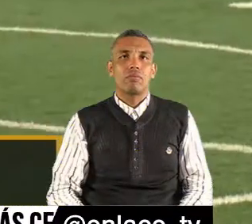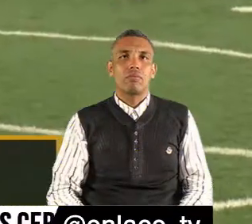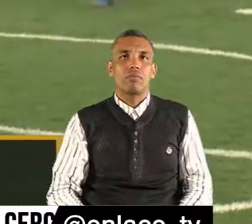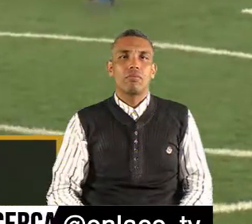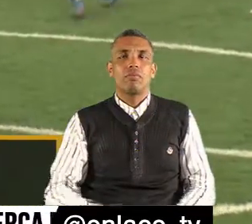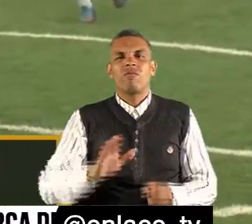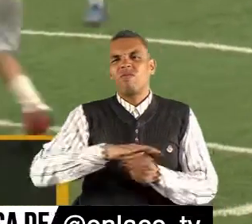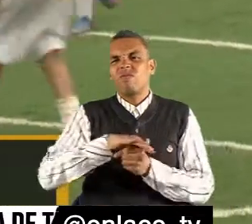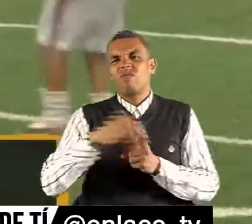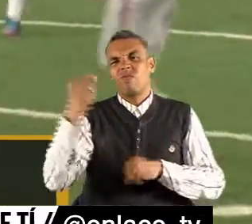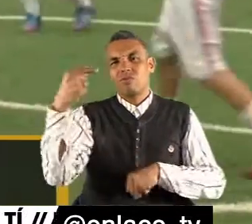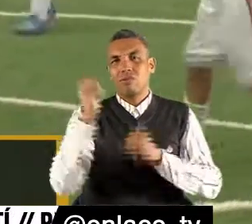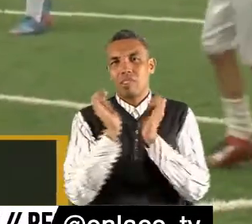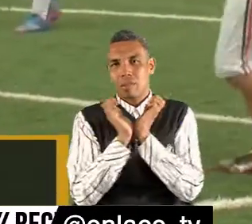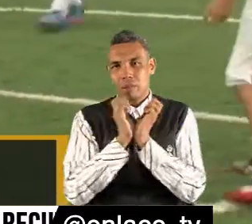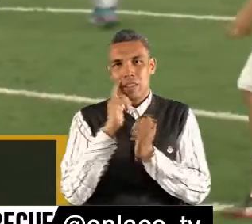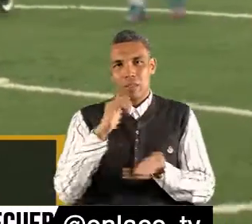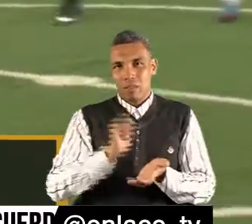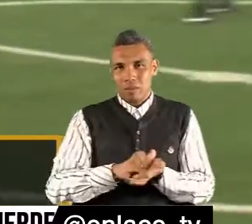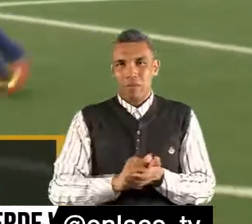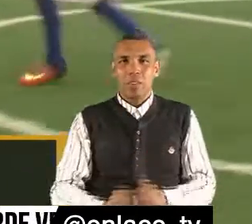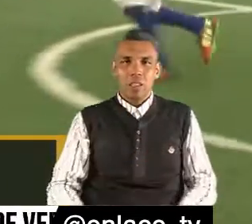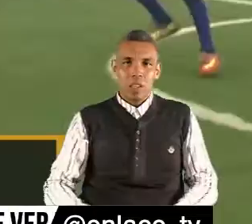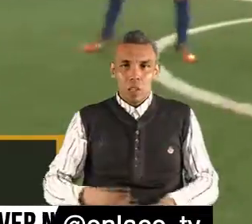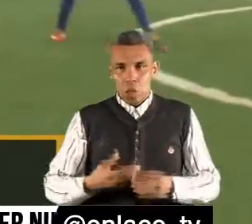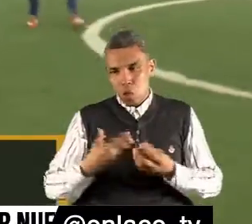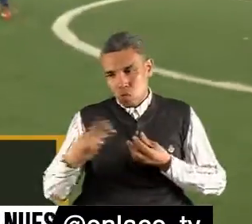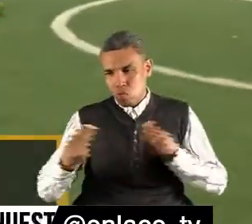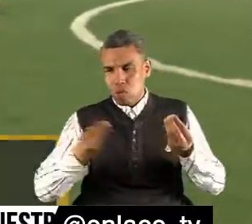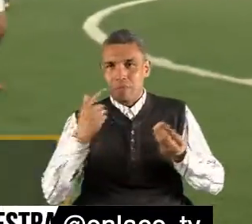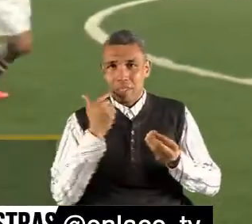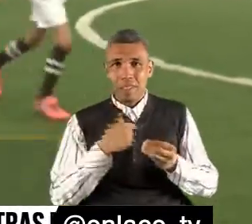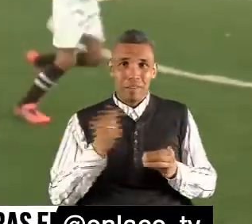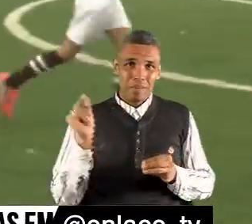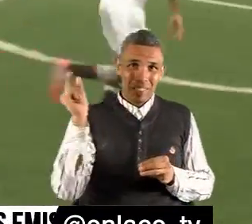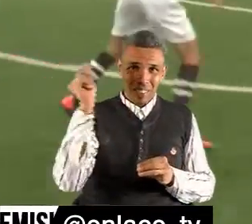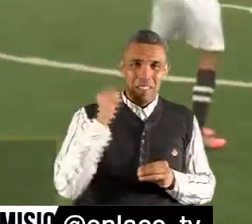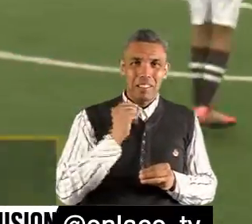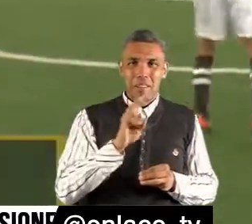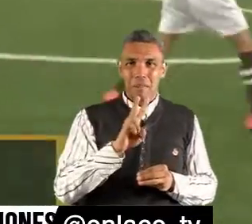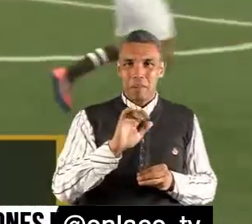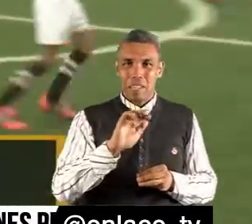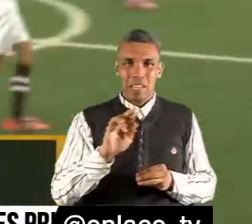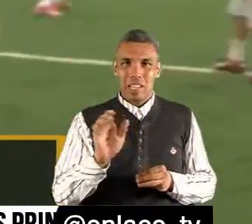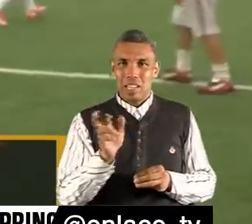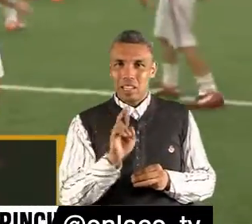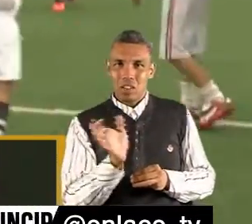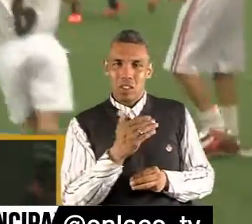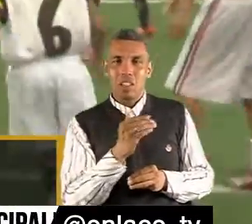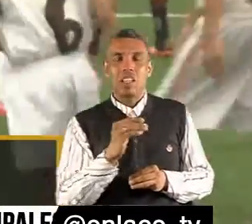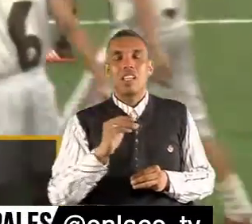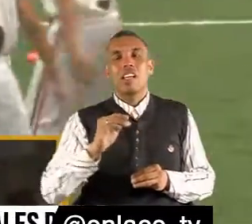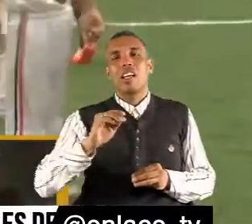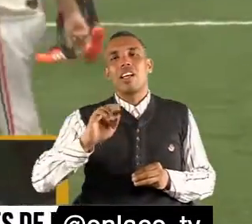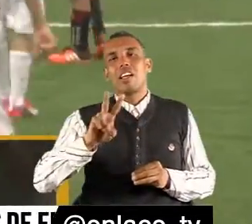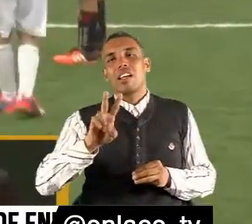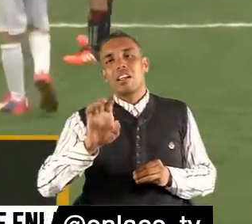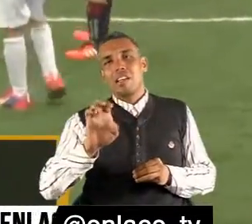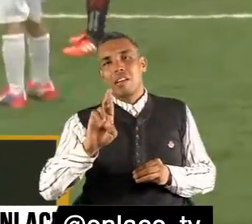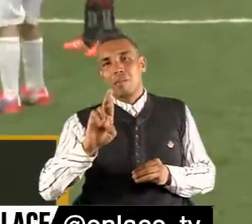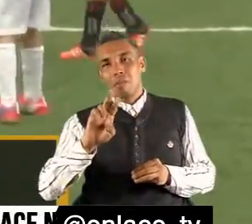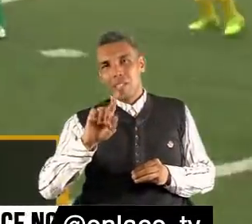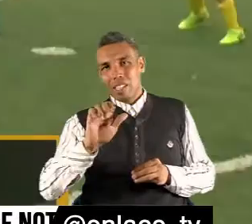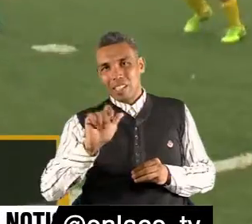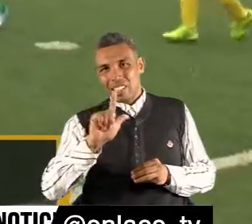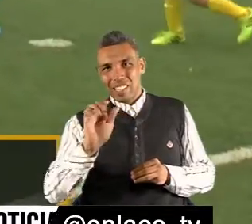la cuarta jornada de la Copa Yogurcito se presentaron los conjuntos de Inderva, Villa Rosa, Versalles, El Combo de Chori, Semillas